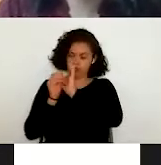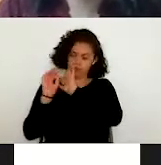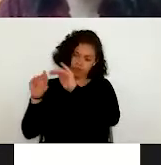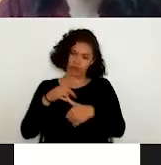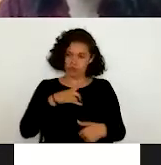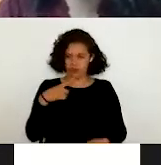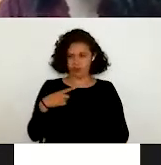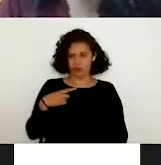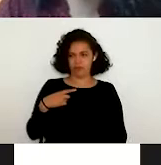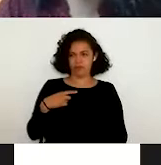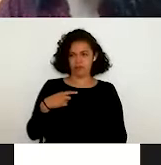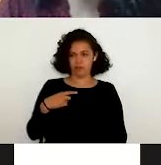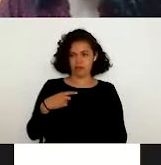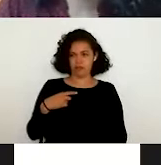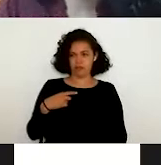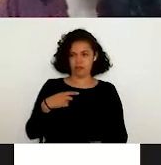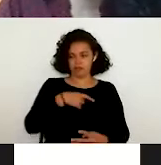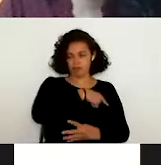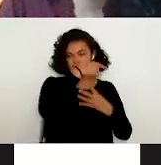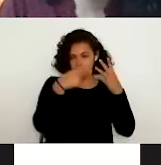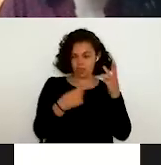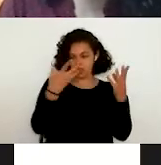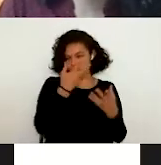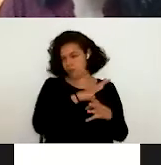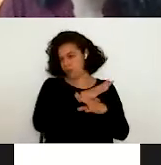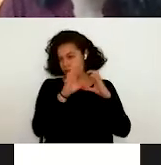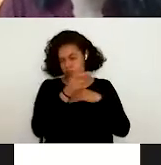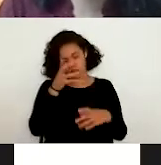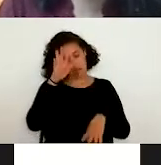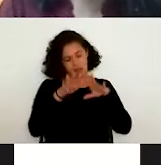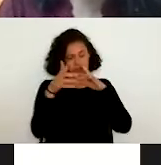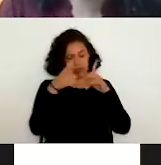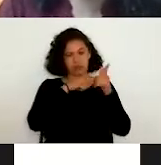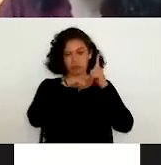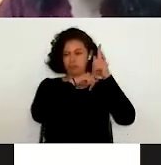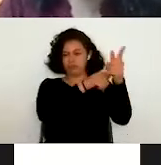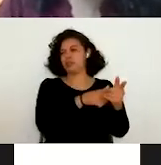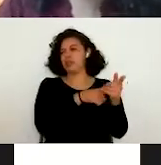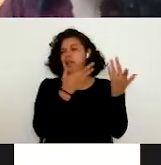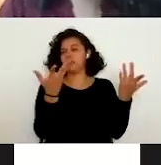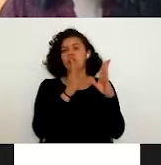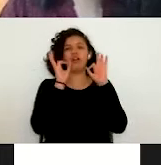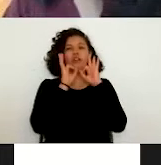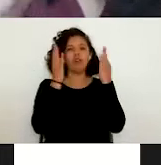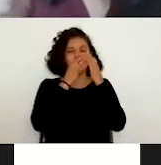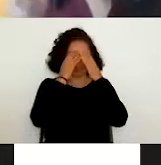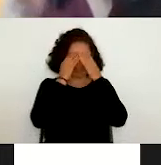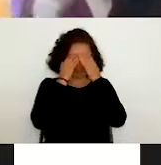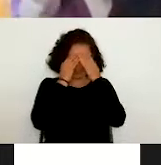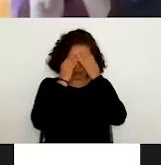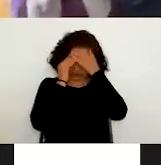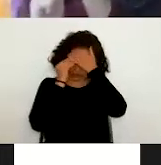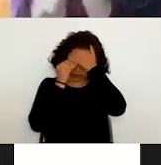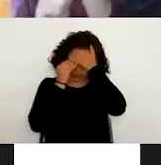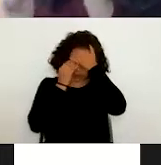son los que necesitamos porque a veces nos enseñan a hacer los objetivos, digamos, de una manera más precisa, más